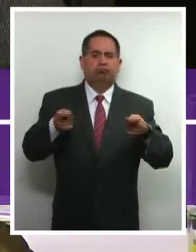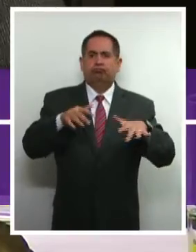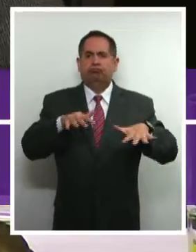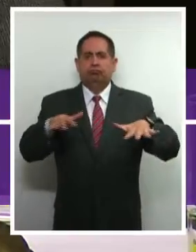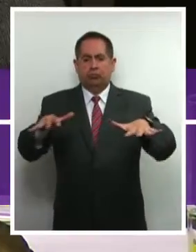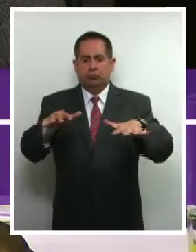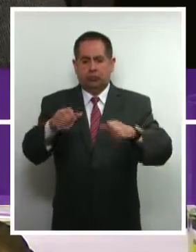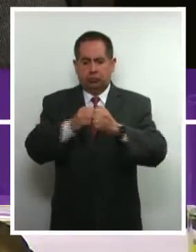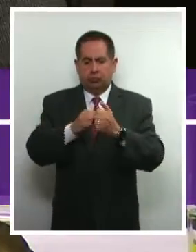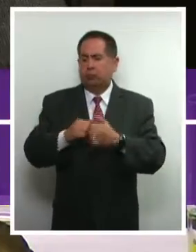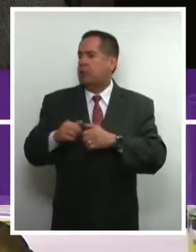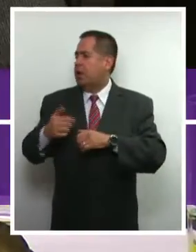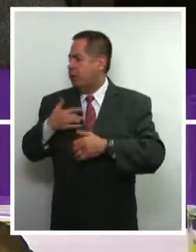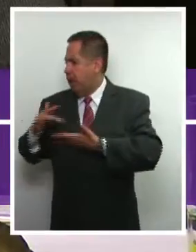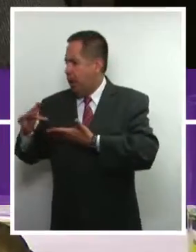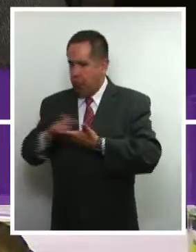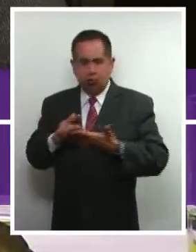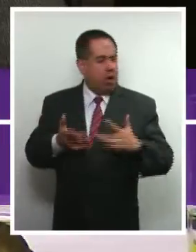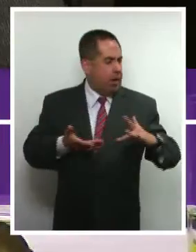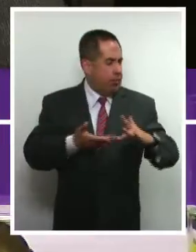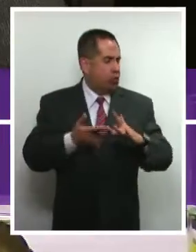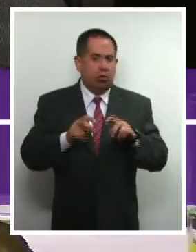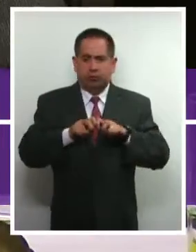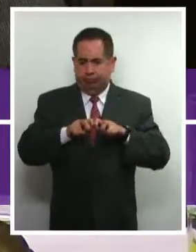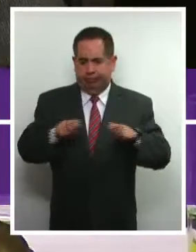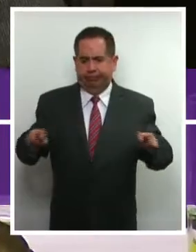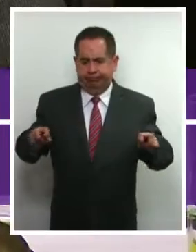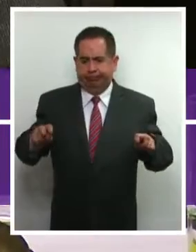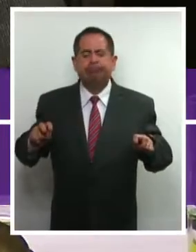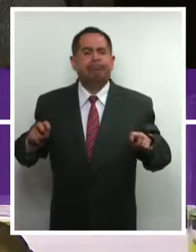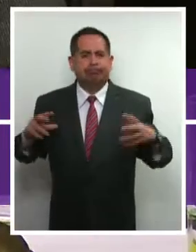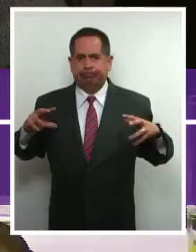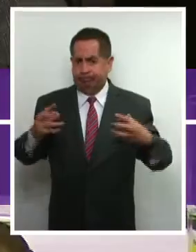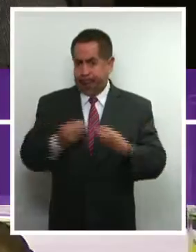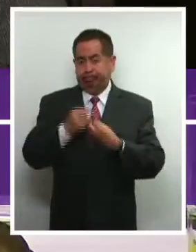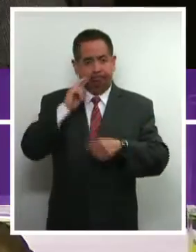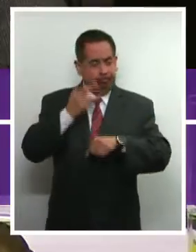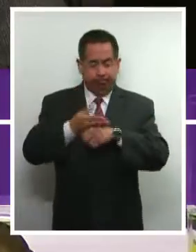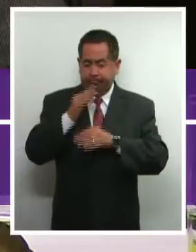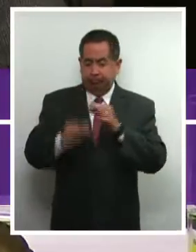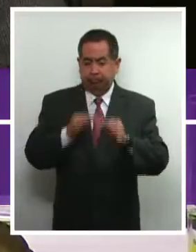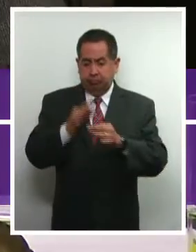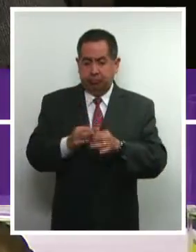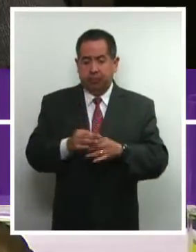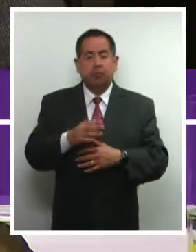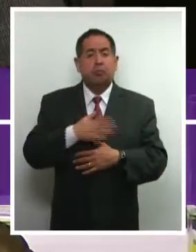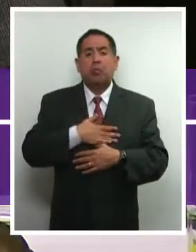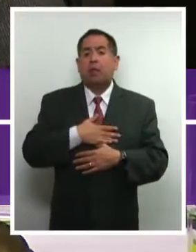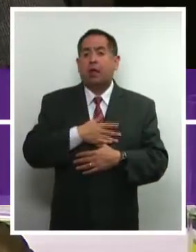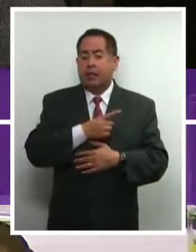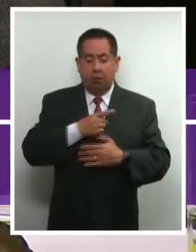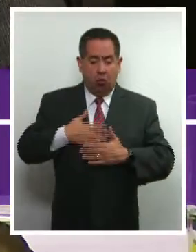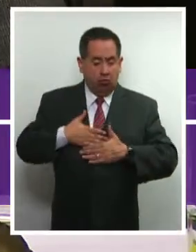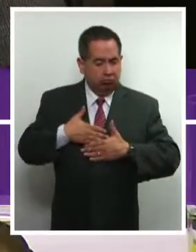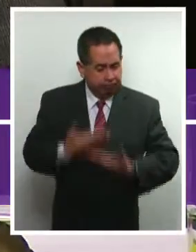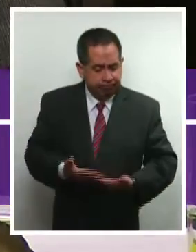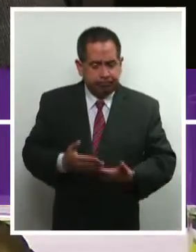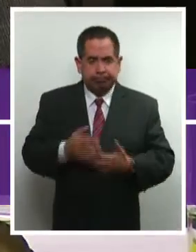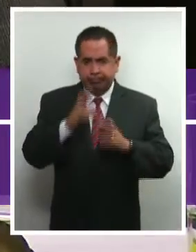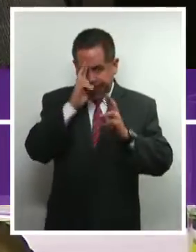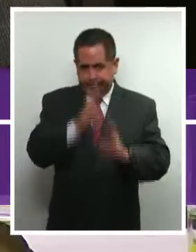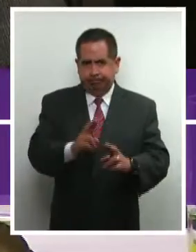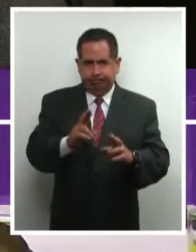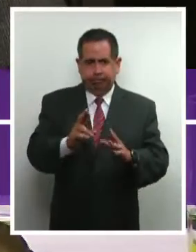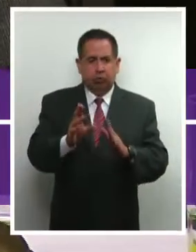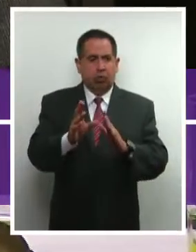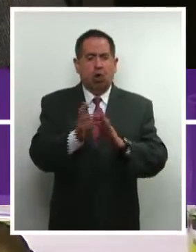con el apoyo de mis compañeras y compañeros integrantes de la mesa directiva. Y me debo no solo a este constituyente, sino a la